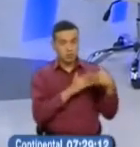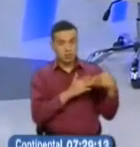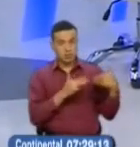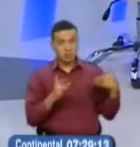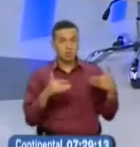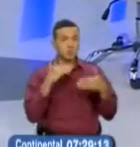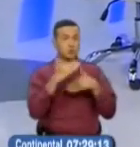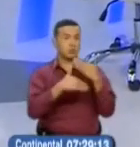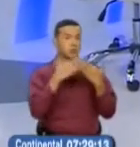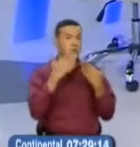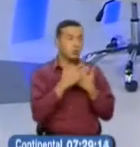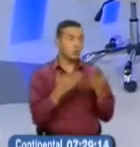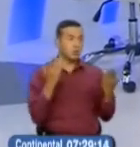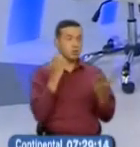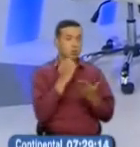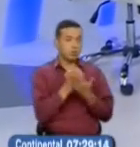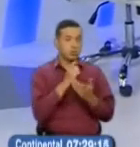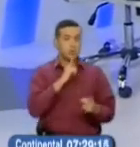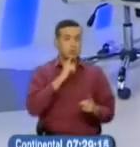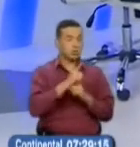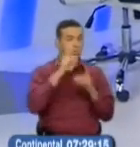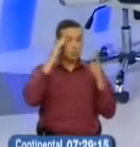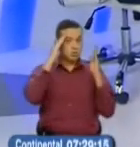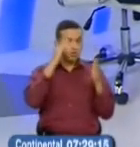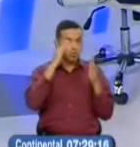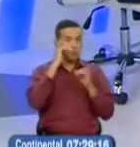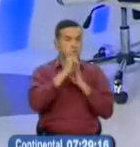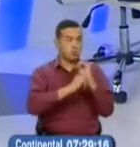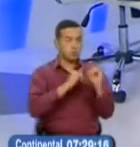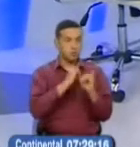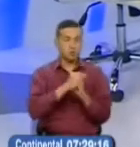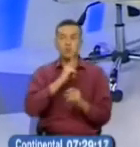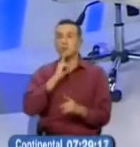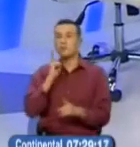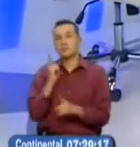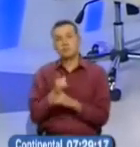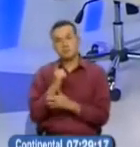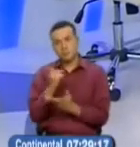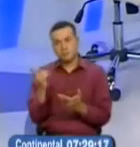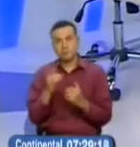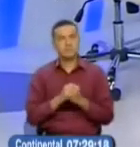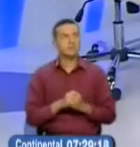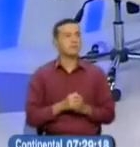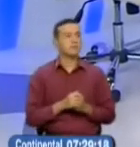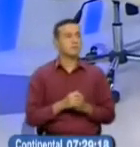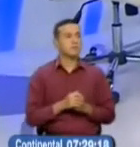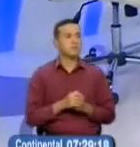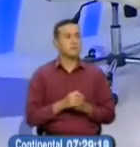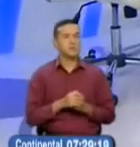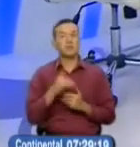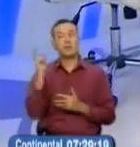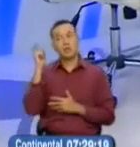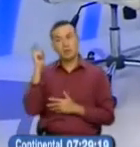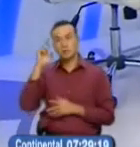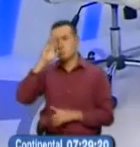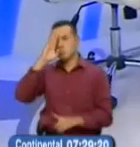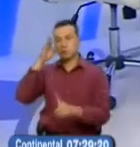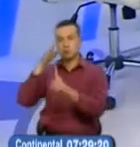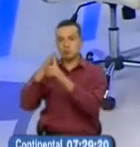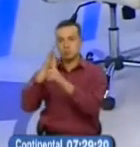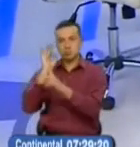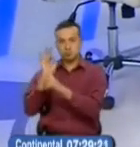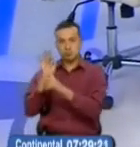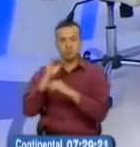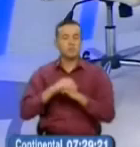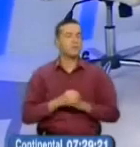para procesar una política económica hacia el sector externo externo absolutamente absolutamente Eso debería ser una meta No